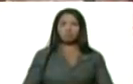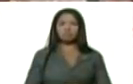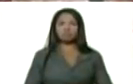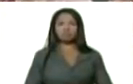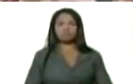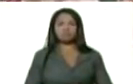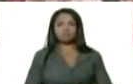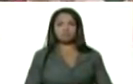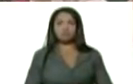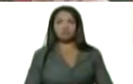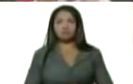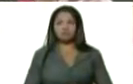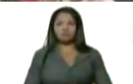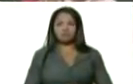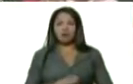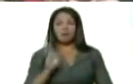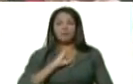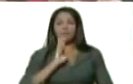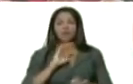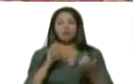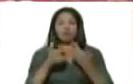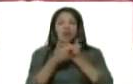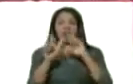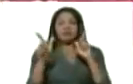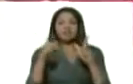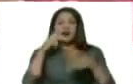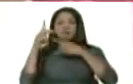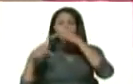del ejercicio de la libertad política.